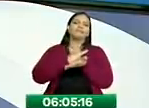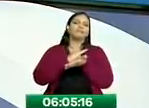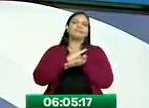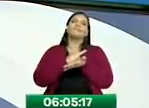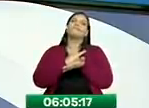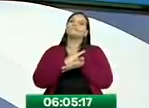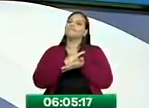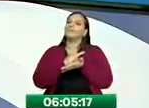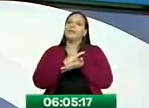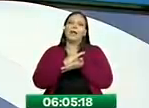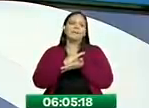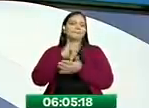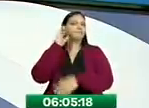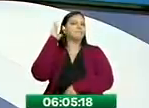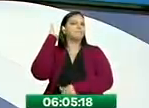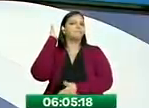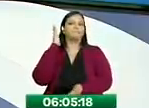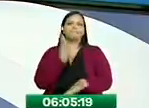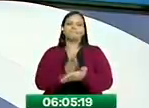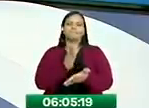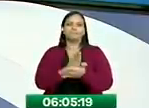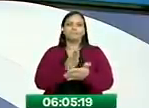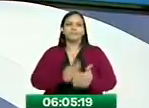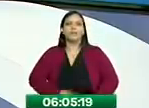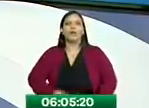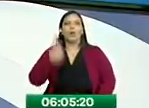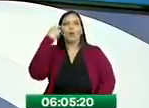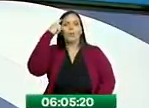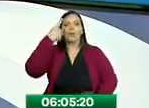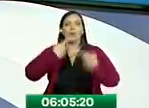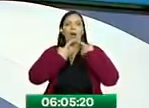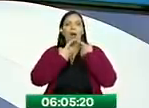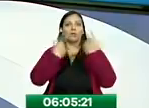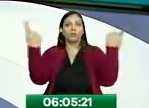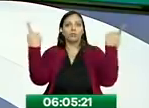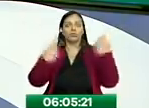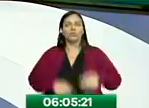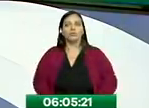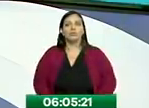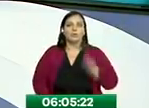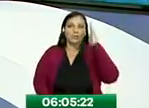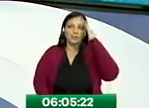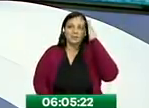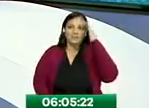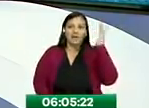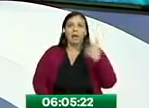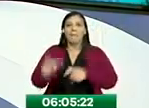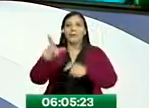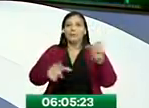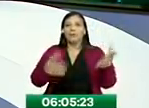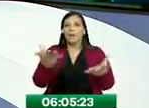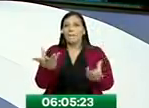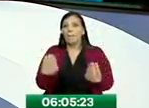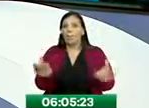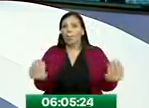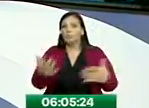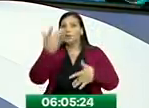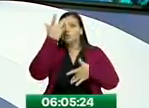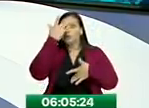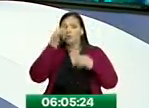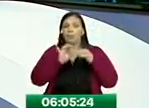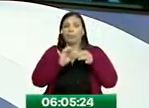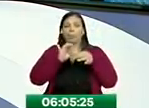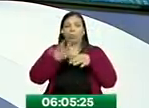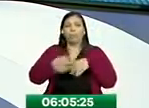el gobierno busca evitar más contagios del COVID-19. Jorge Salazar permaneció en la terminal aérea y nos cuenta la experiencia de los